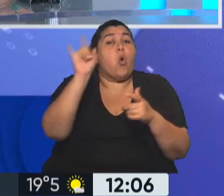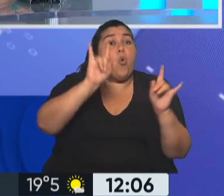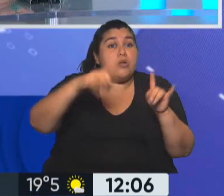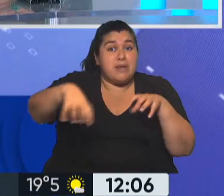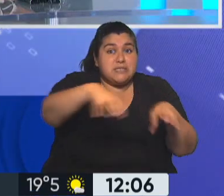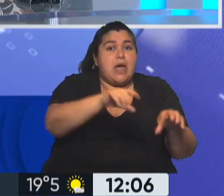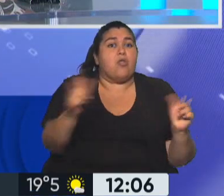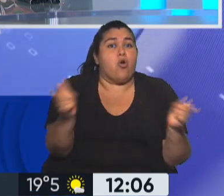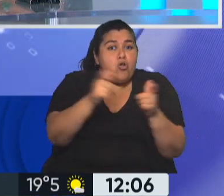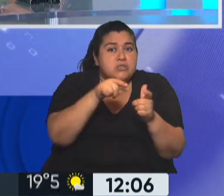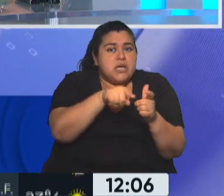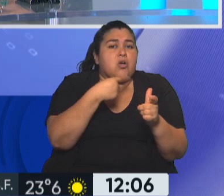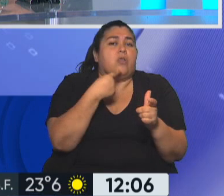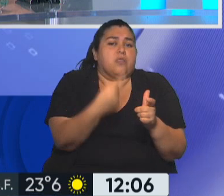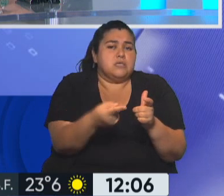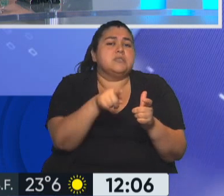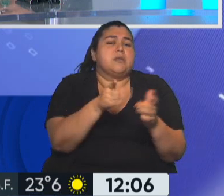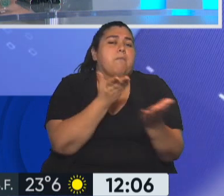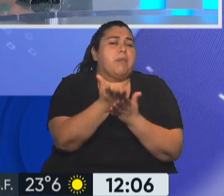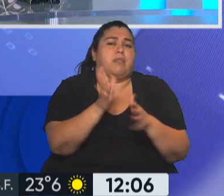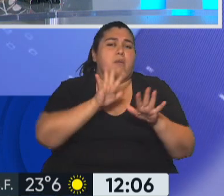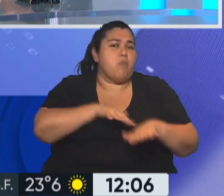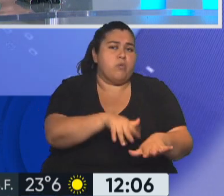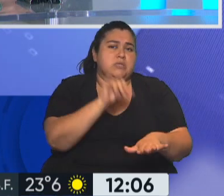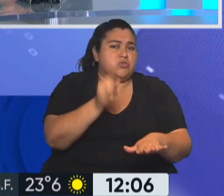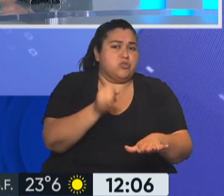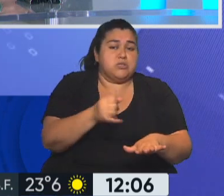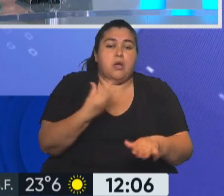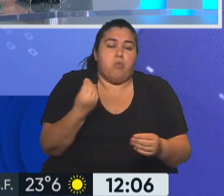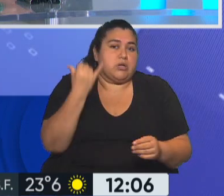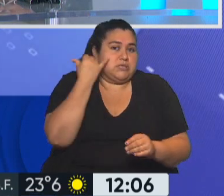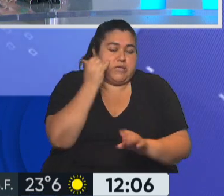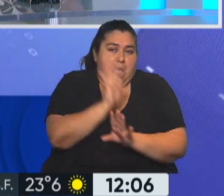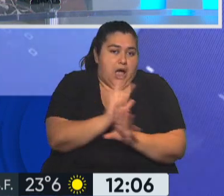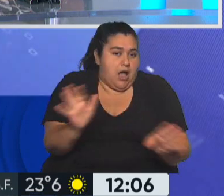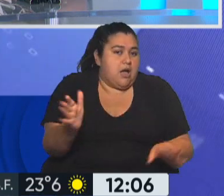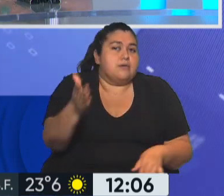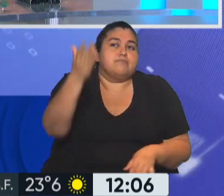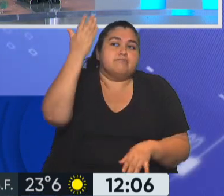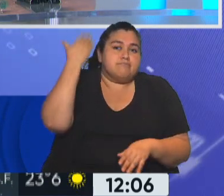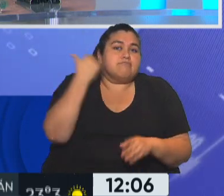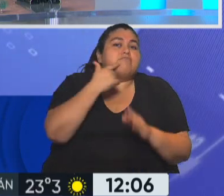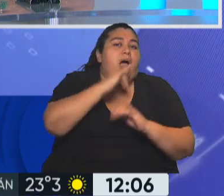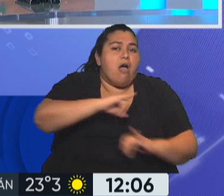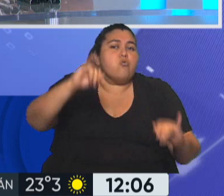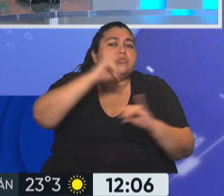Interuniversitario Nacional esta movilización? Porque dicen que esto ya sucedió de anunciar